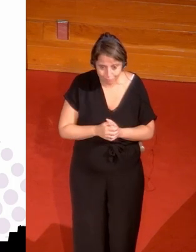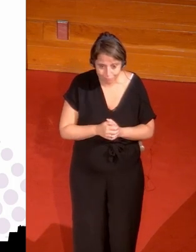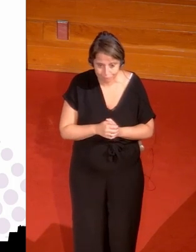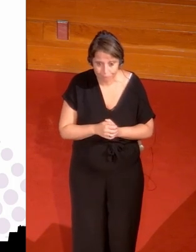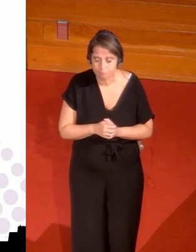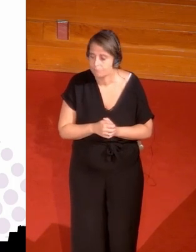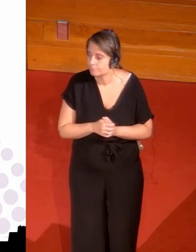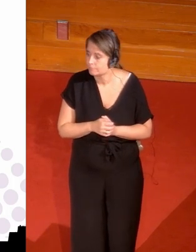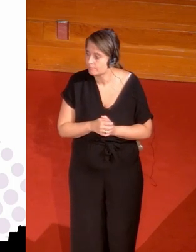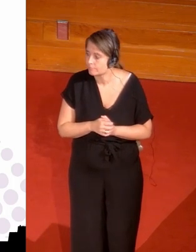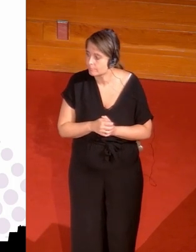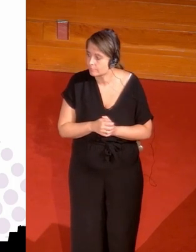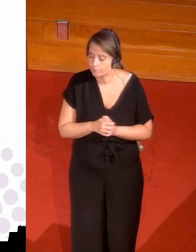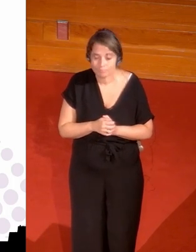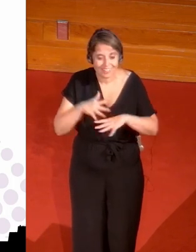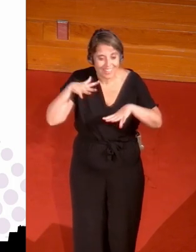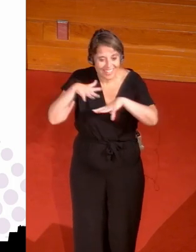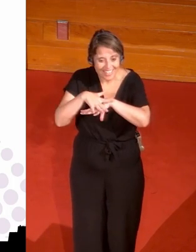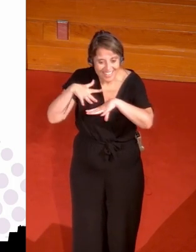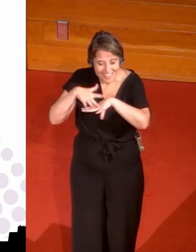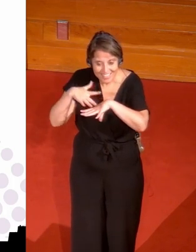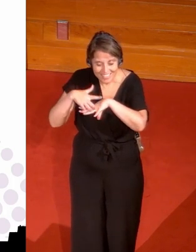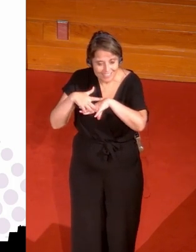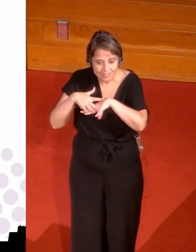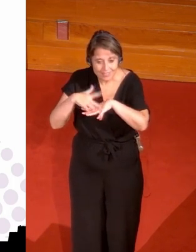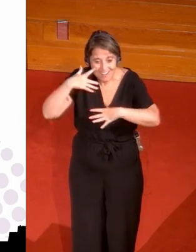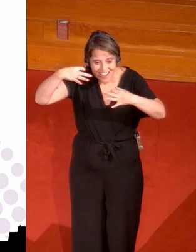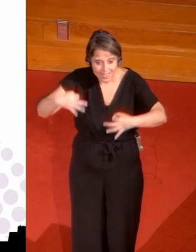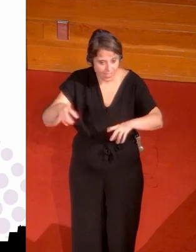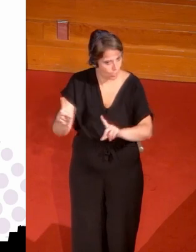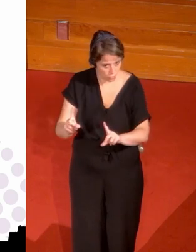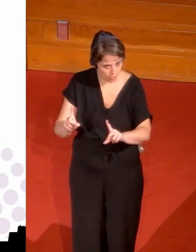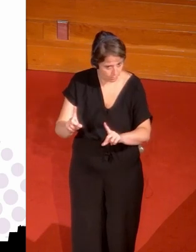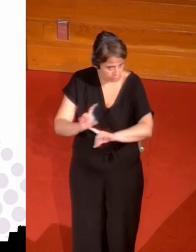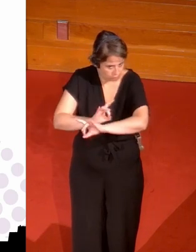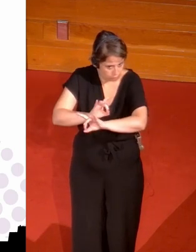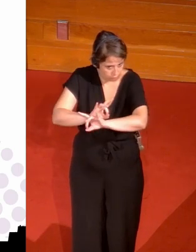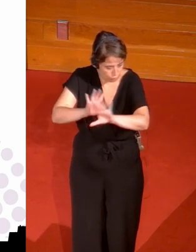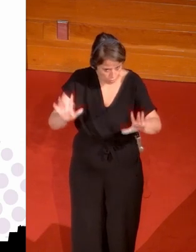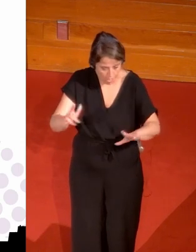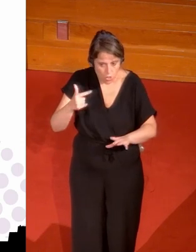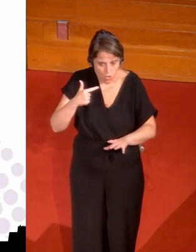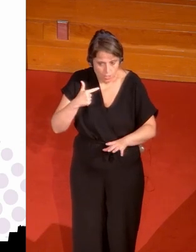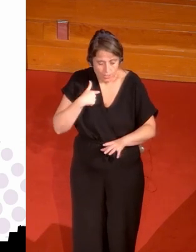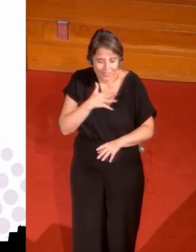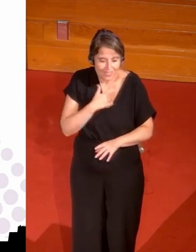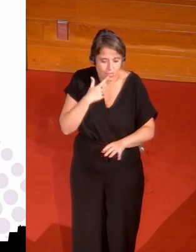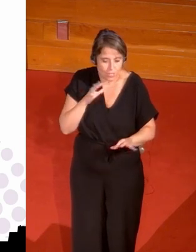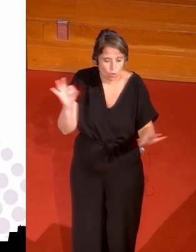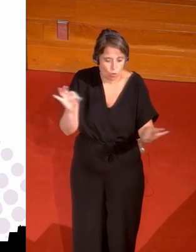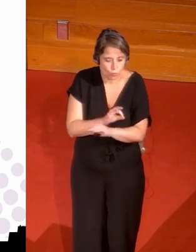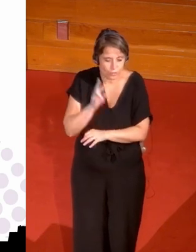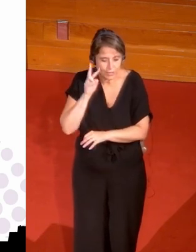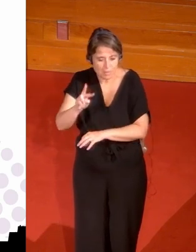entonces eh lo que está en las redes no es la realidad efectivamente estoy con los críticos no hay que confundir lo que